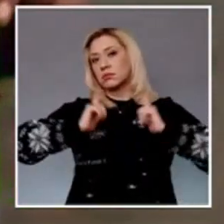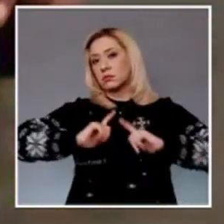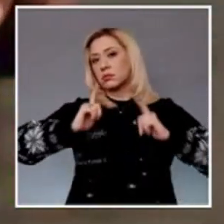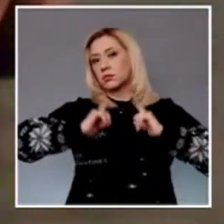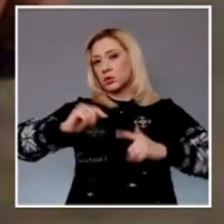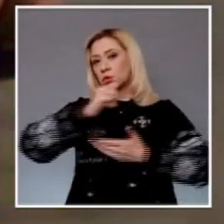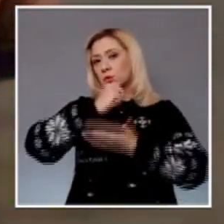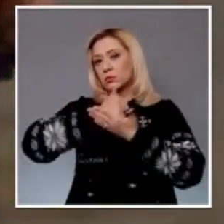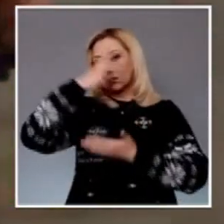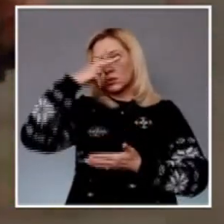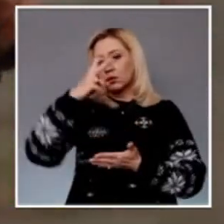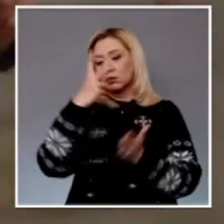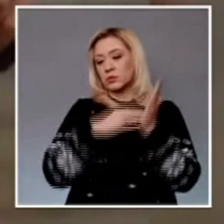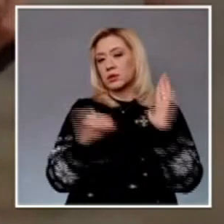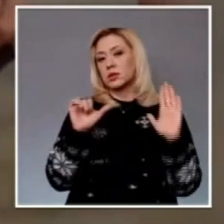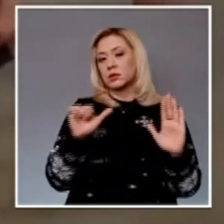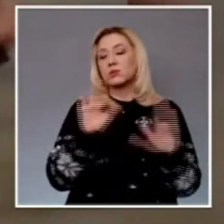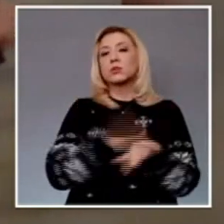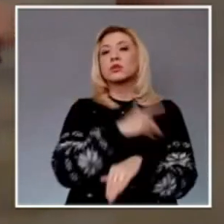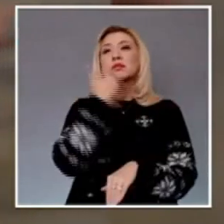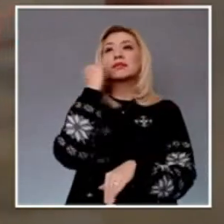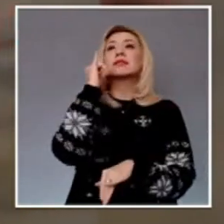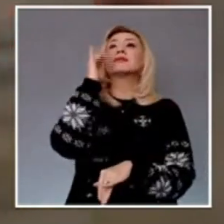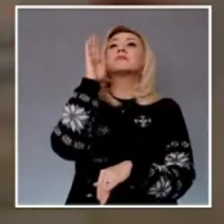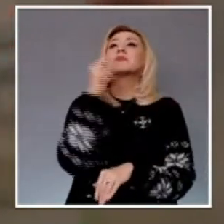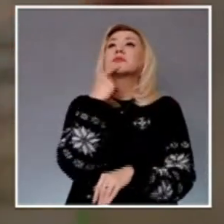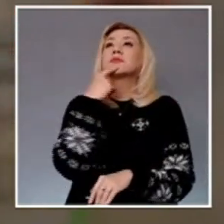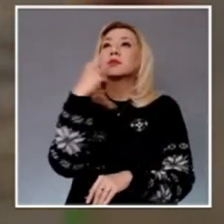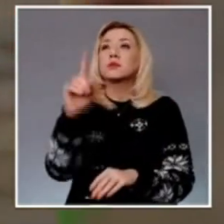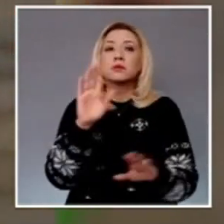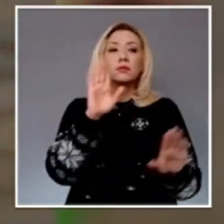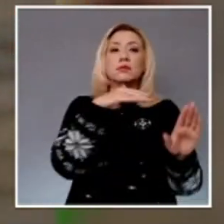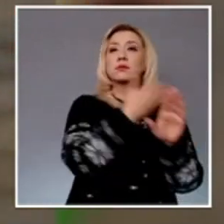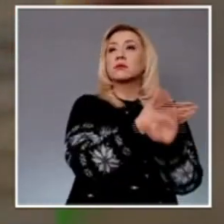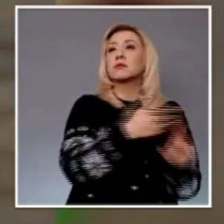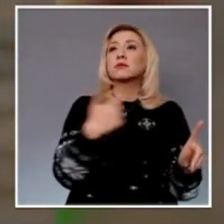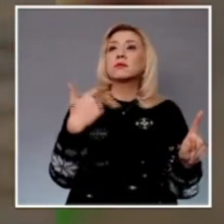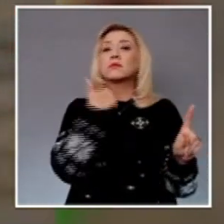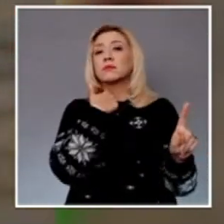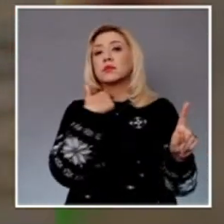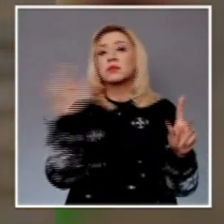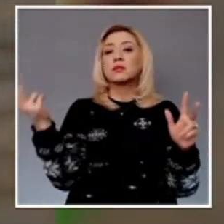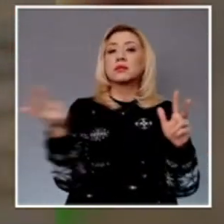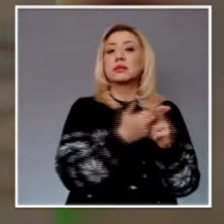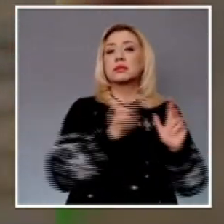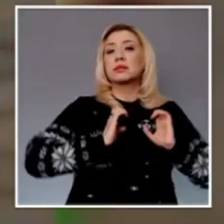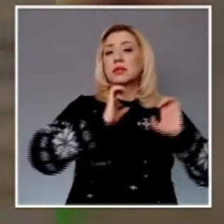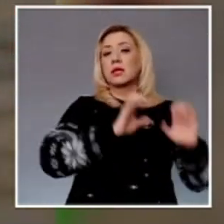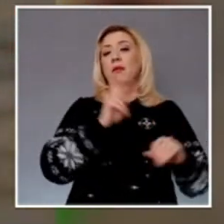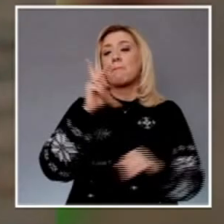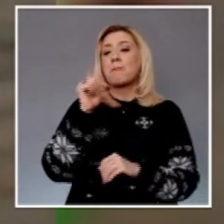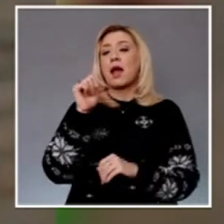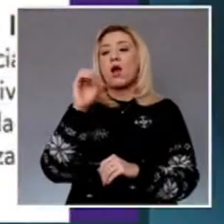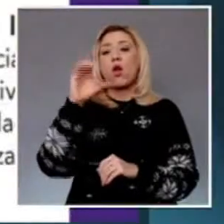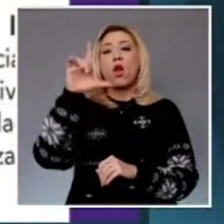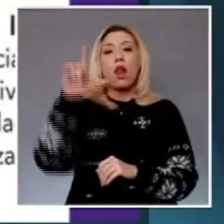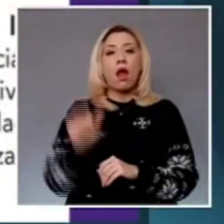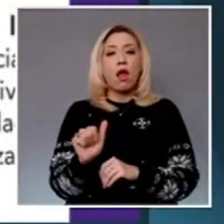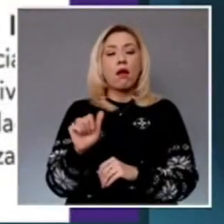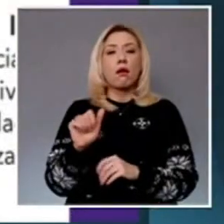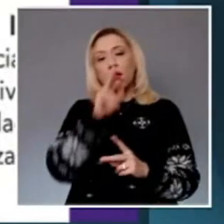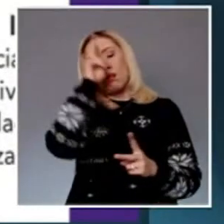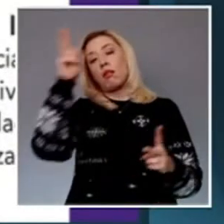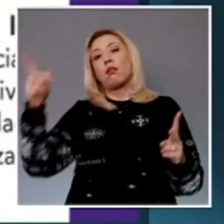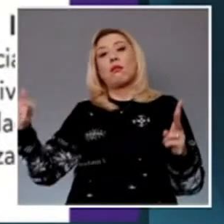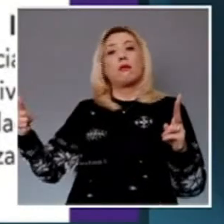intentar denunciar el transfeminicidio de Paola Buenrostro perpetrado por un exmilitar. Por ello, señalaron que solicitarán al juzgado